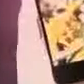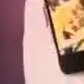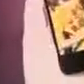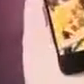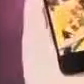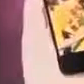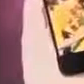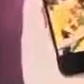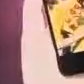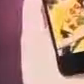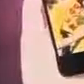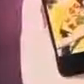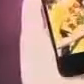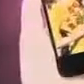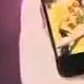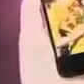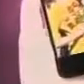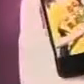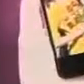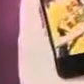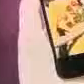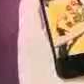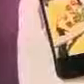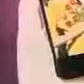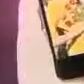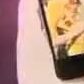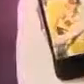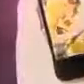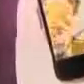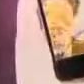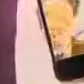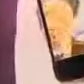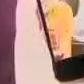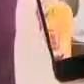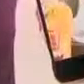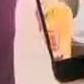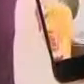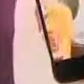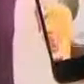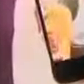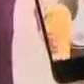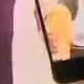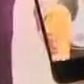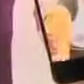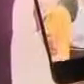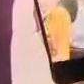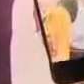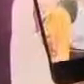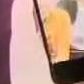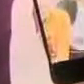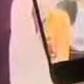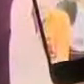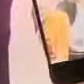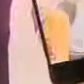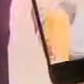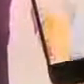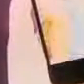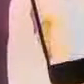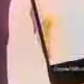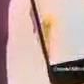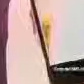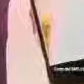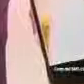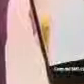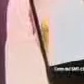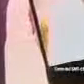¿Cansado de no encontrar el amor de tu vida? Miles de ticos y ticas están igual que vos. Envía cita al 8826 desde tu celular y descubre